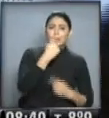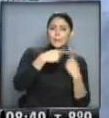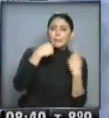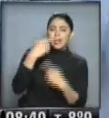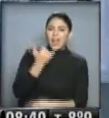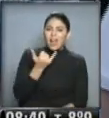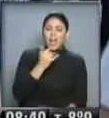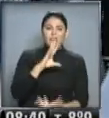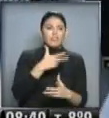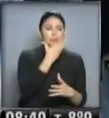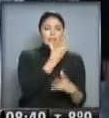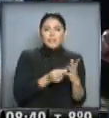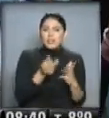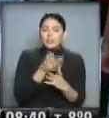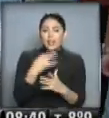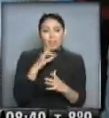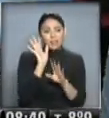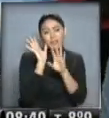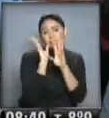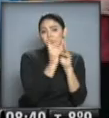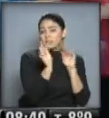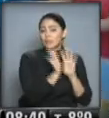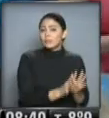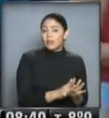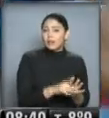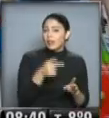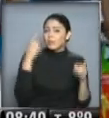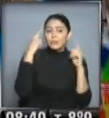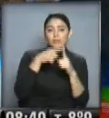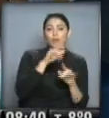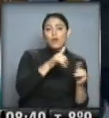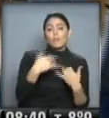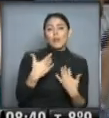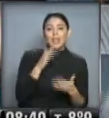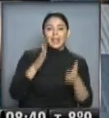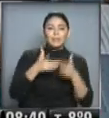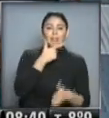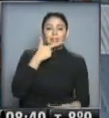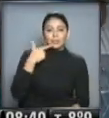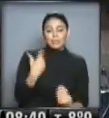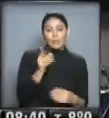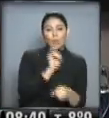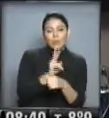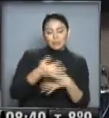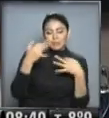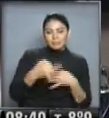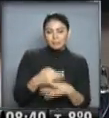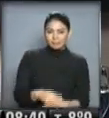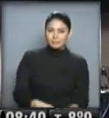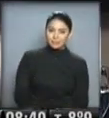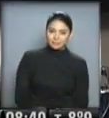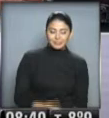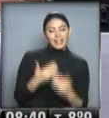digamos errores de concepto que hay que derribar y la idea es que los adolescentes puedan disfrutar de esta etapa y cuidarse como corresponde